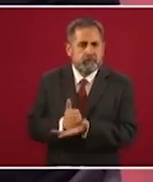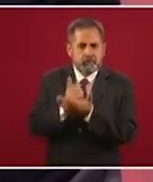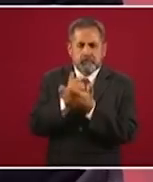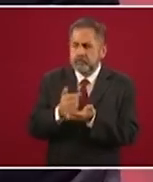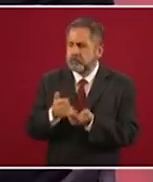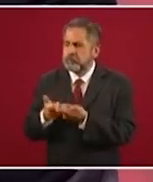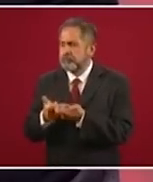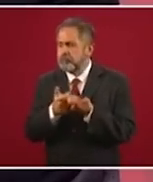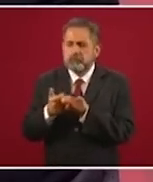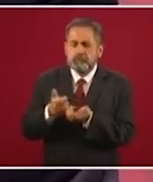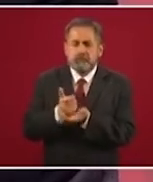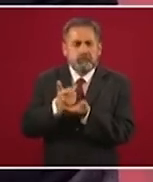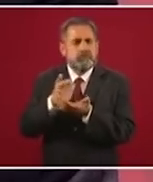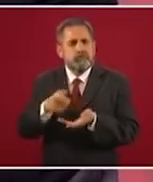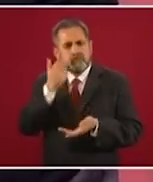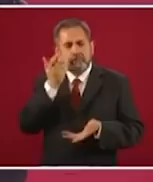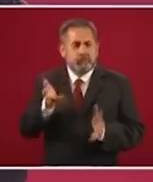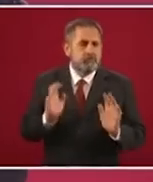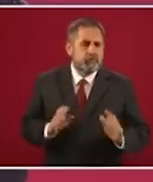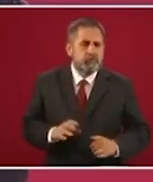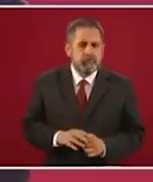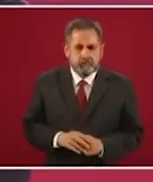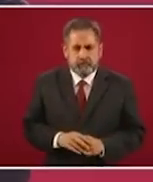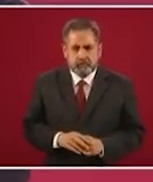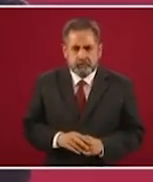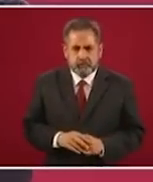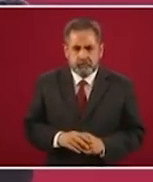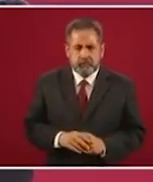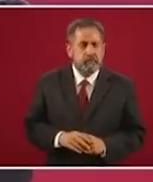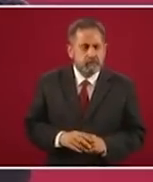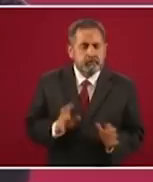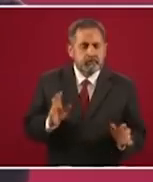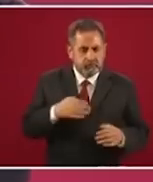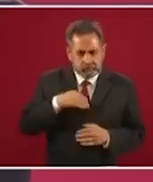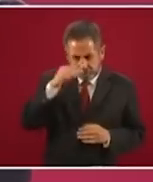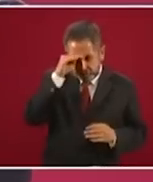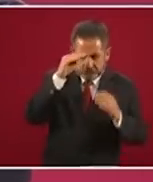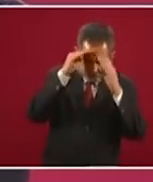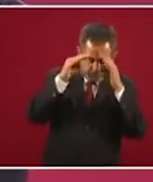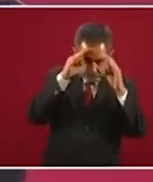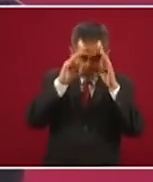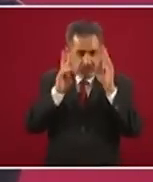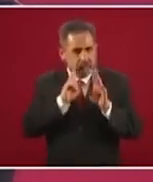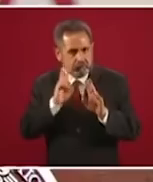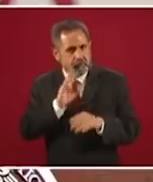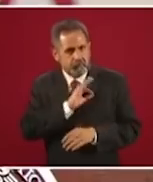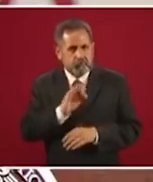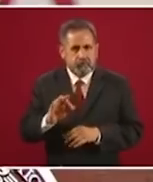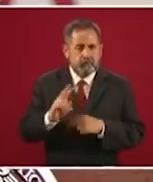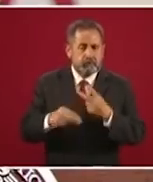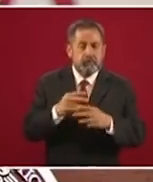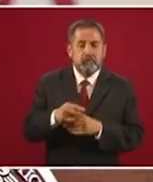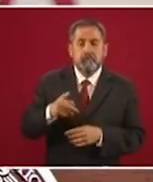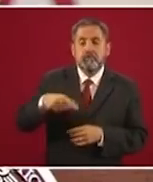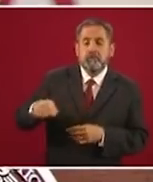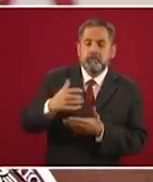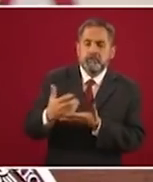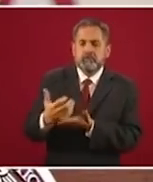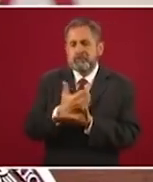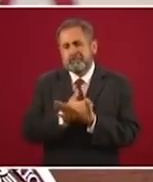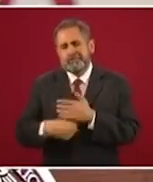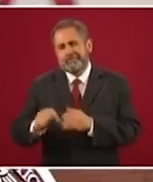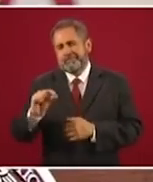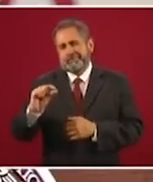ayudarse y ayudar, y lo estoy viendo también, o sea, porque ellos ganarían